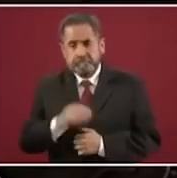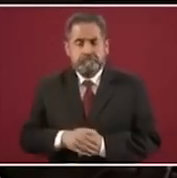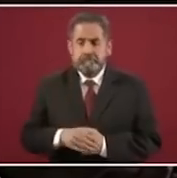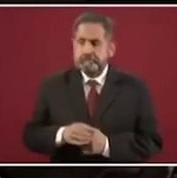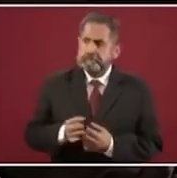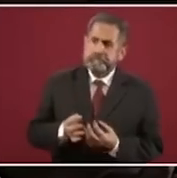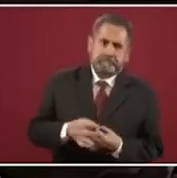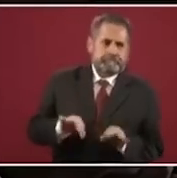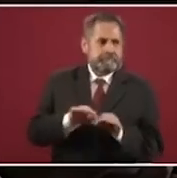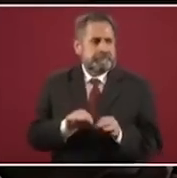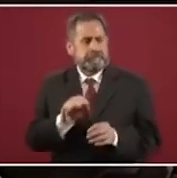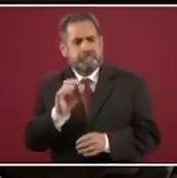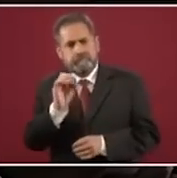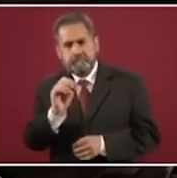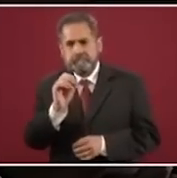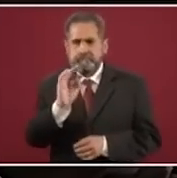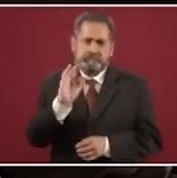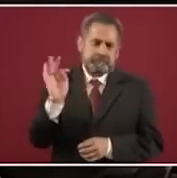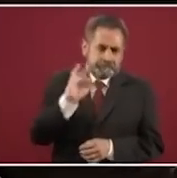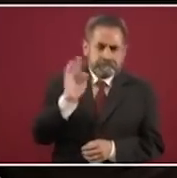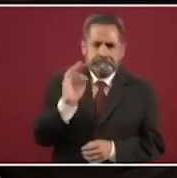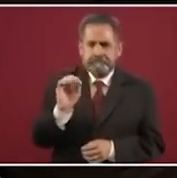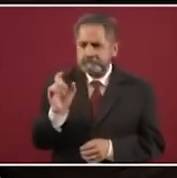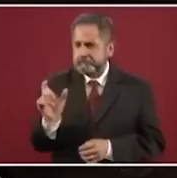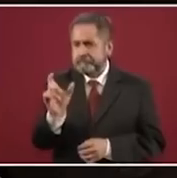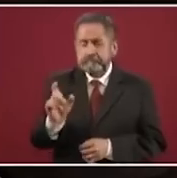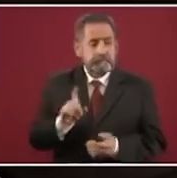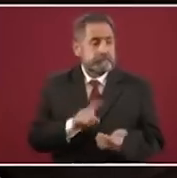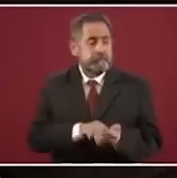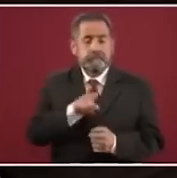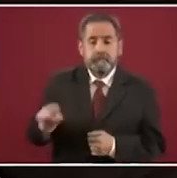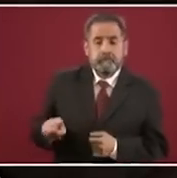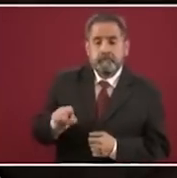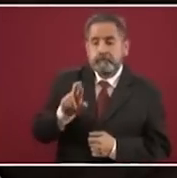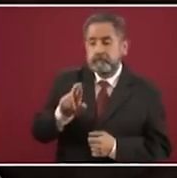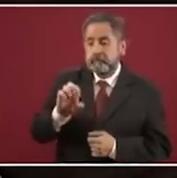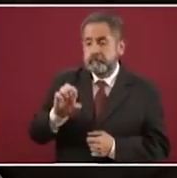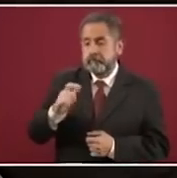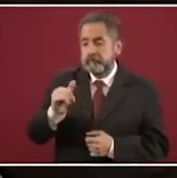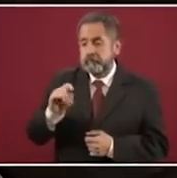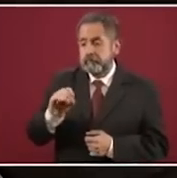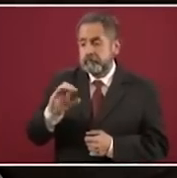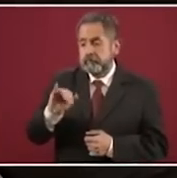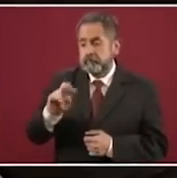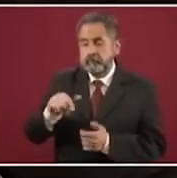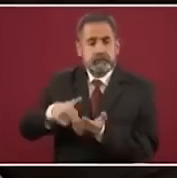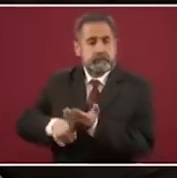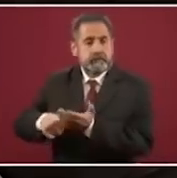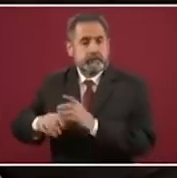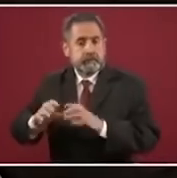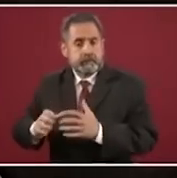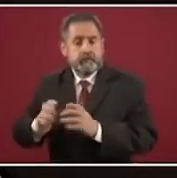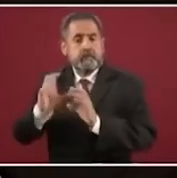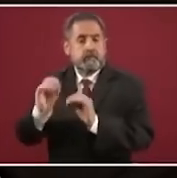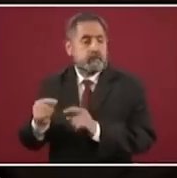importante sería o qué relevante sería que fuera el registro civil o el INEGI el que identificara a